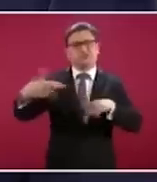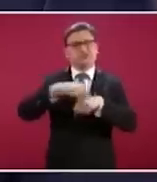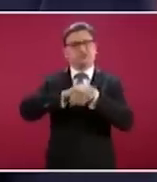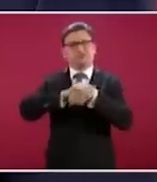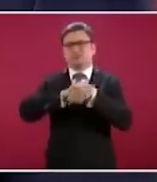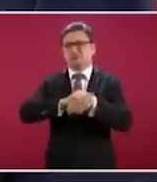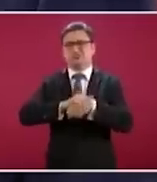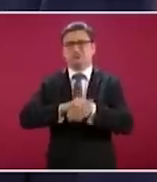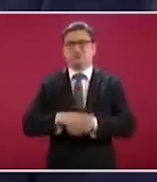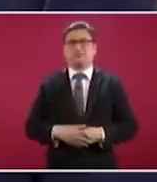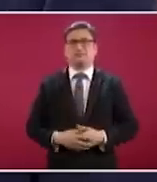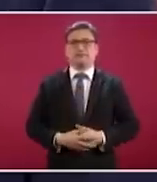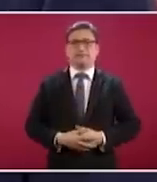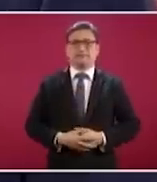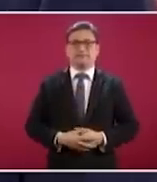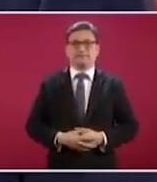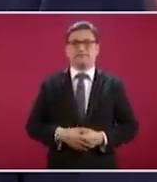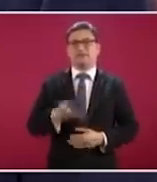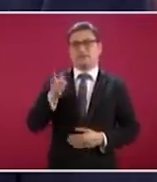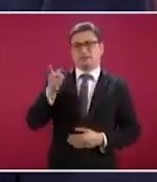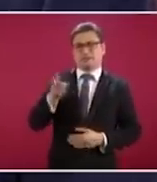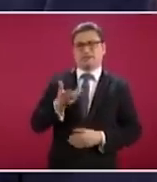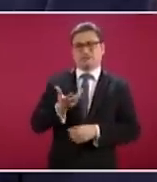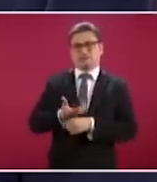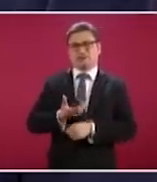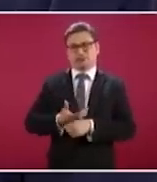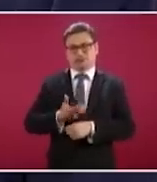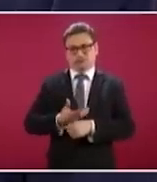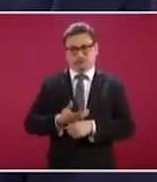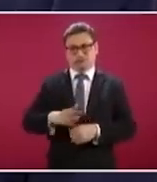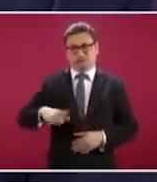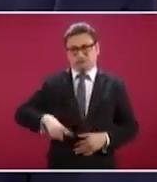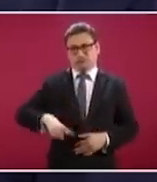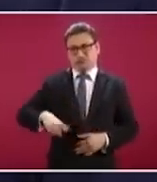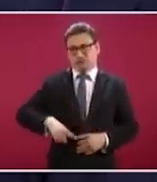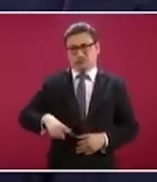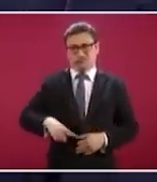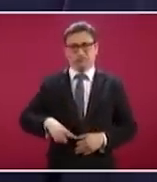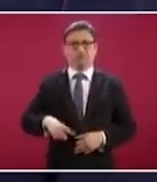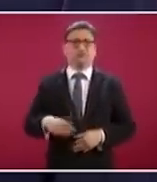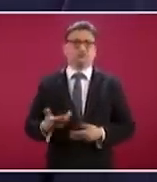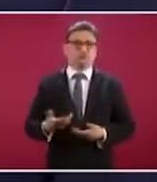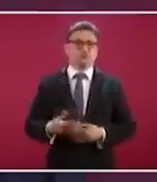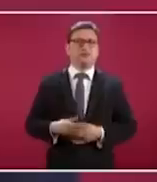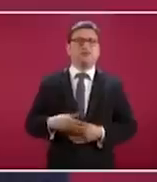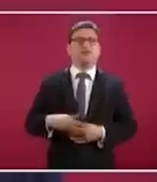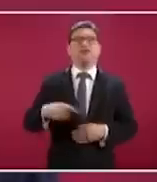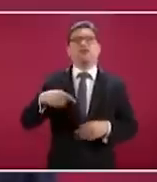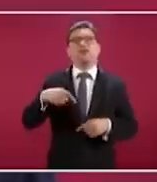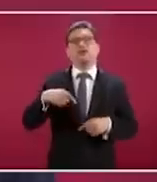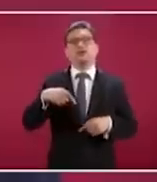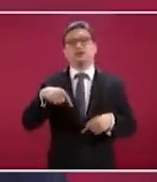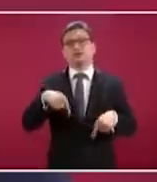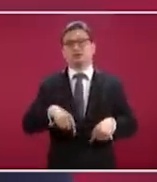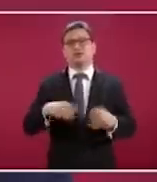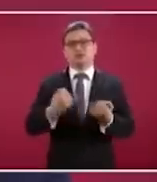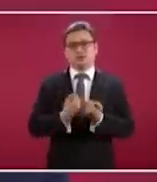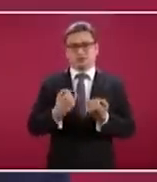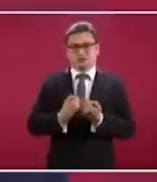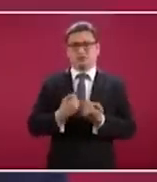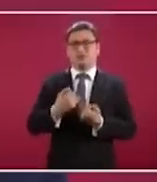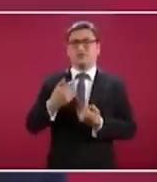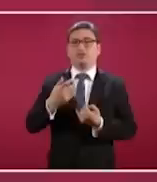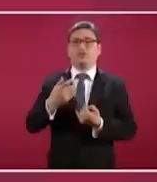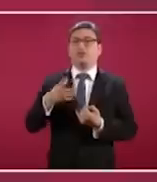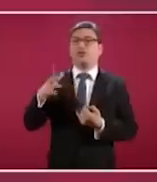amistad con el gobierno de Estados Unidos y sobre todo con el